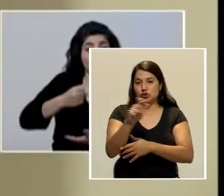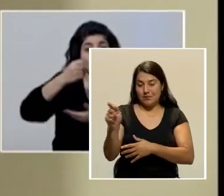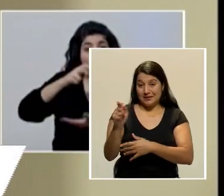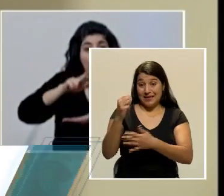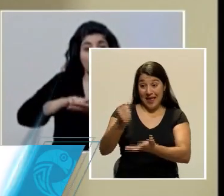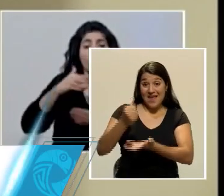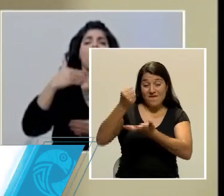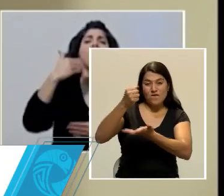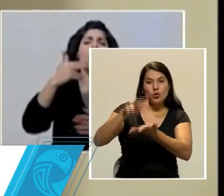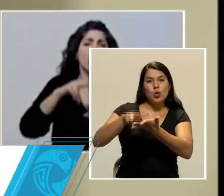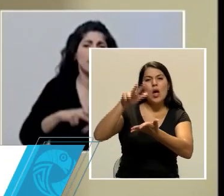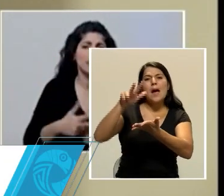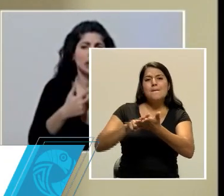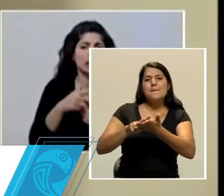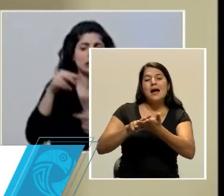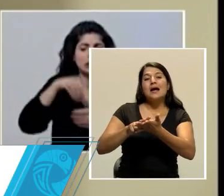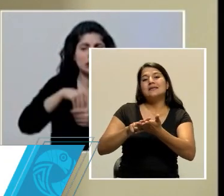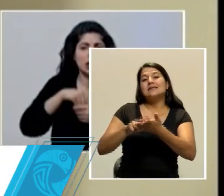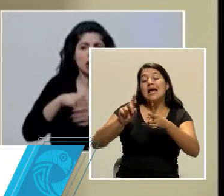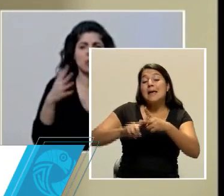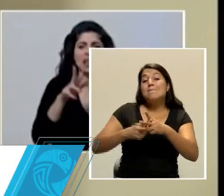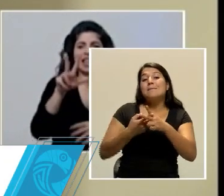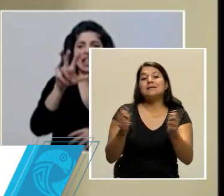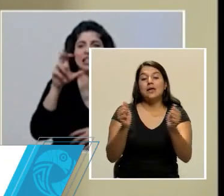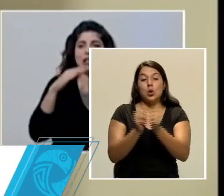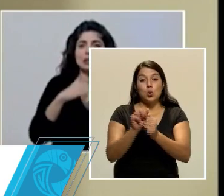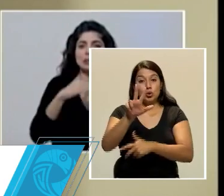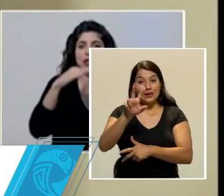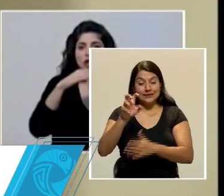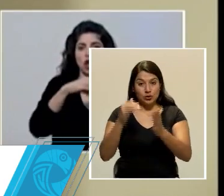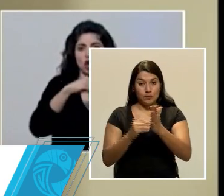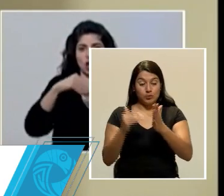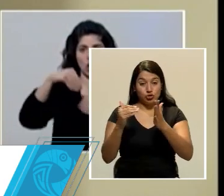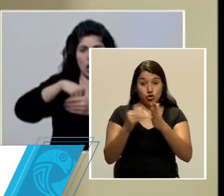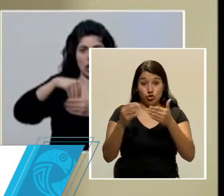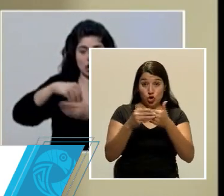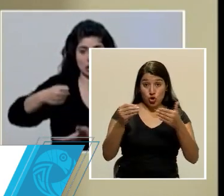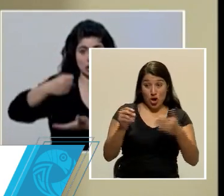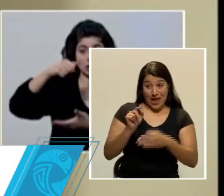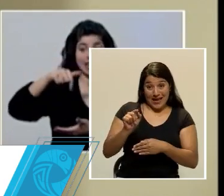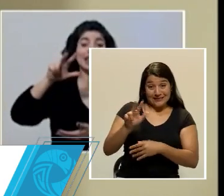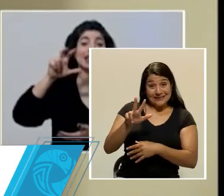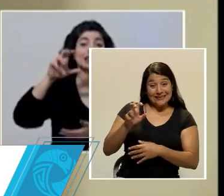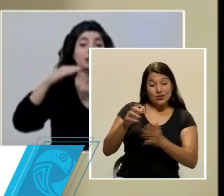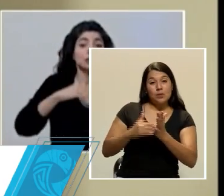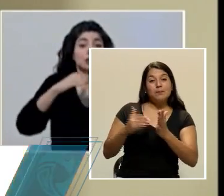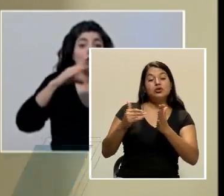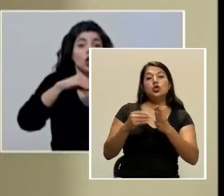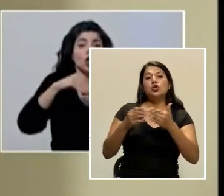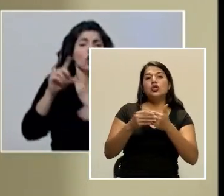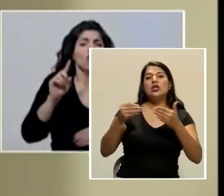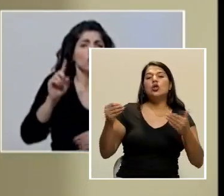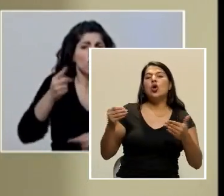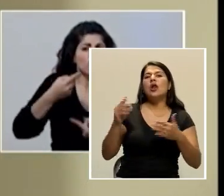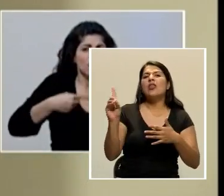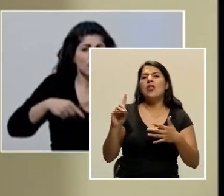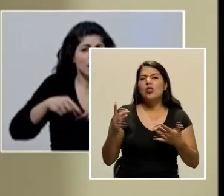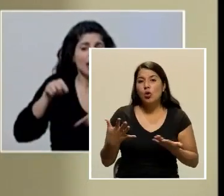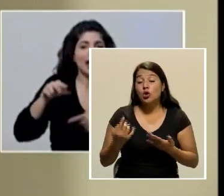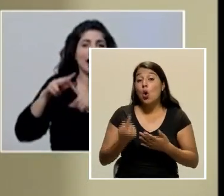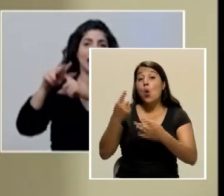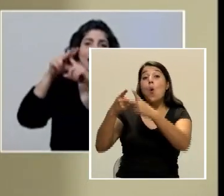será el fideicomitente y el Instituto Nacional de Seguros será el fiduciario. Se espera que el fondo emita todos los avales y garantías en